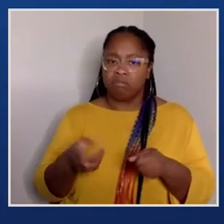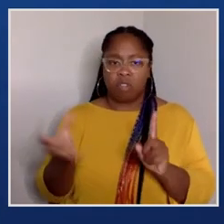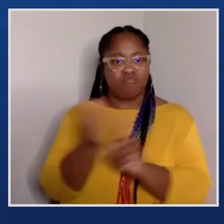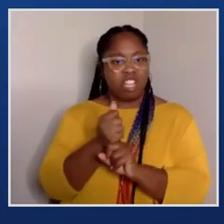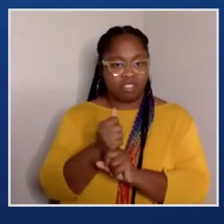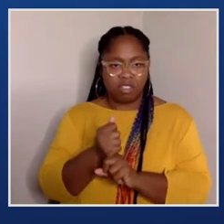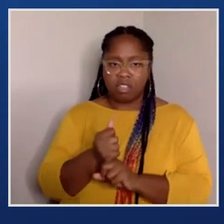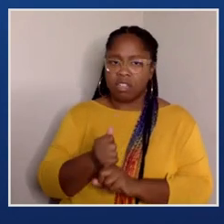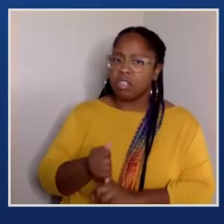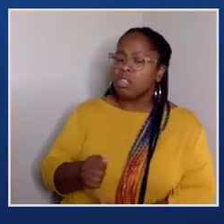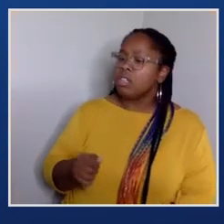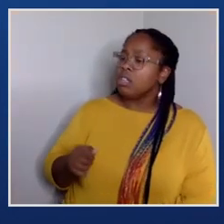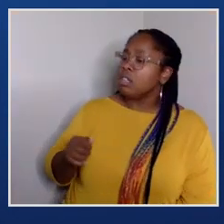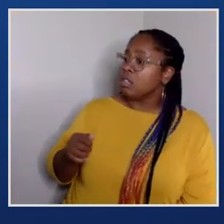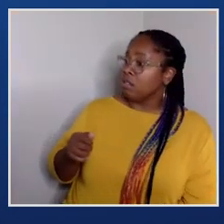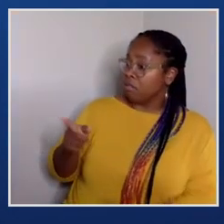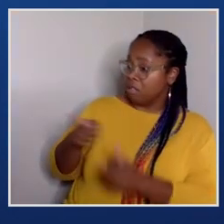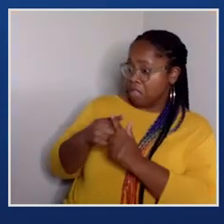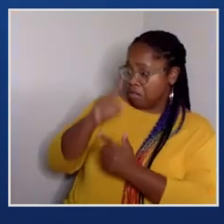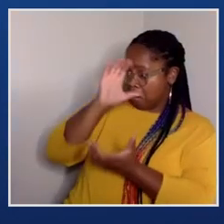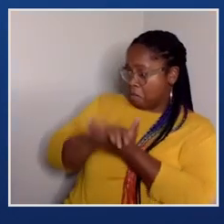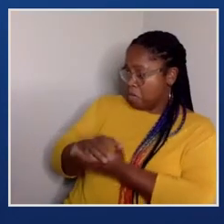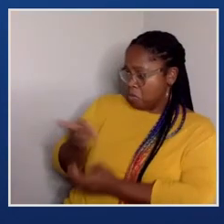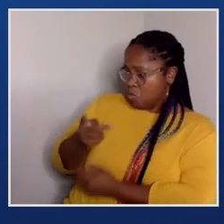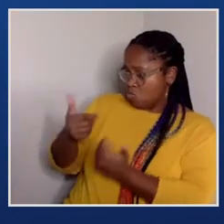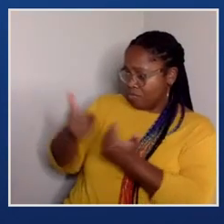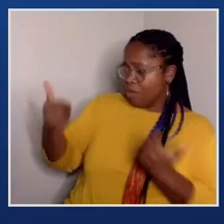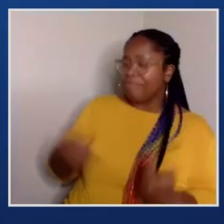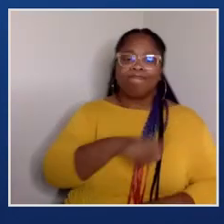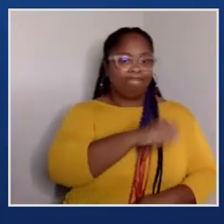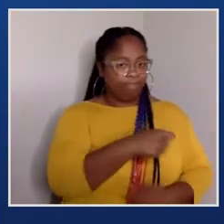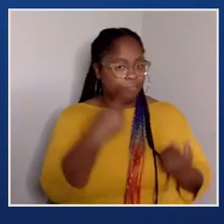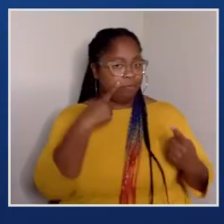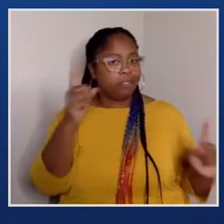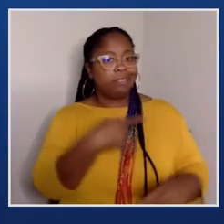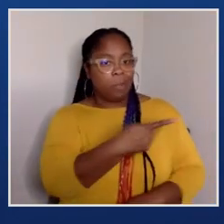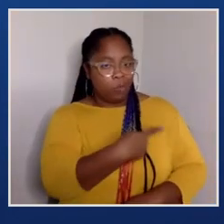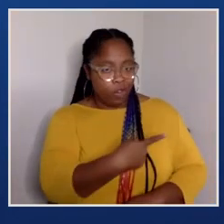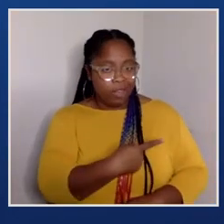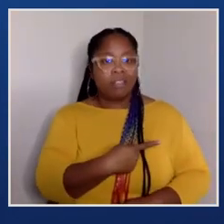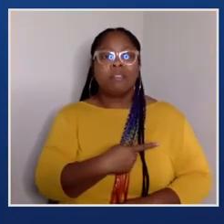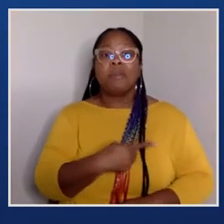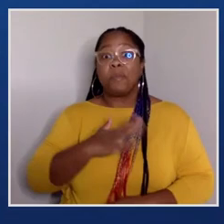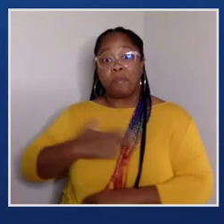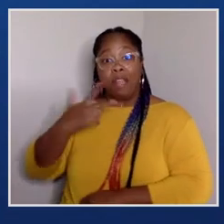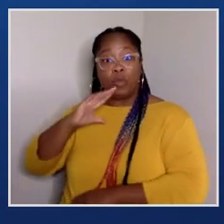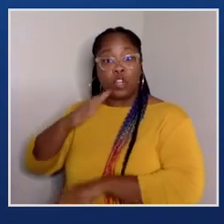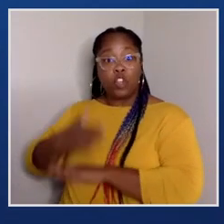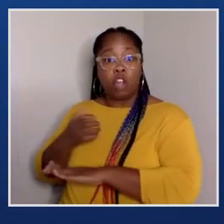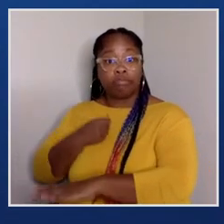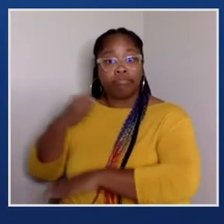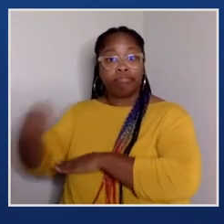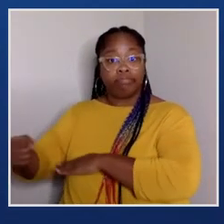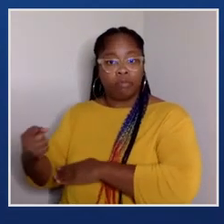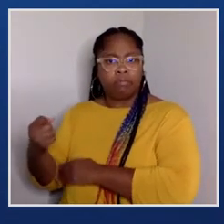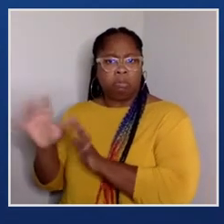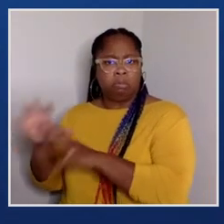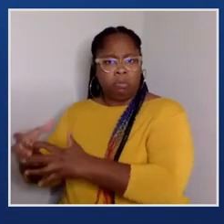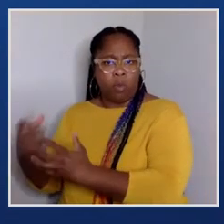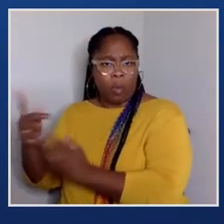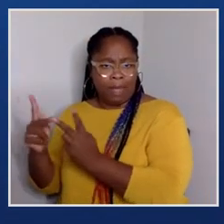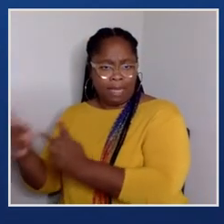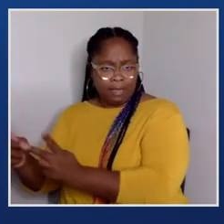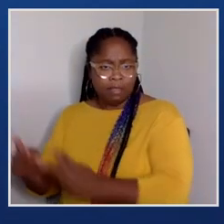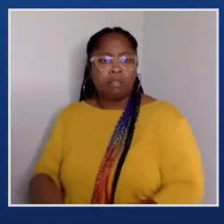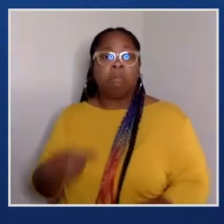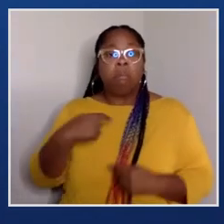Y los separaron, they separated you nos guys. Separaron, los niños me los pusieron, mis tres hijas me los pusieron en un lado, a mí en uno